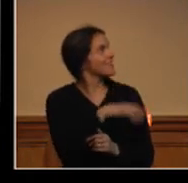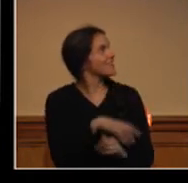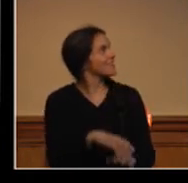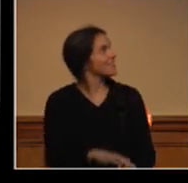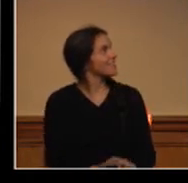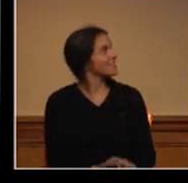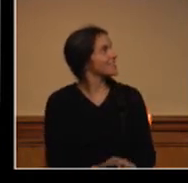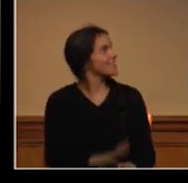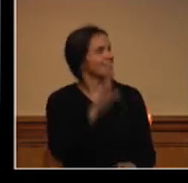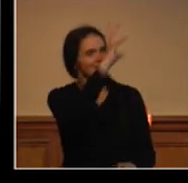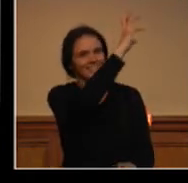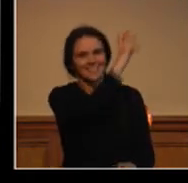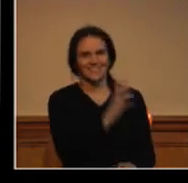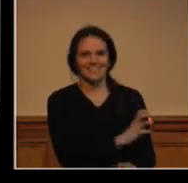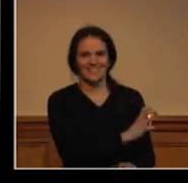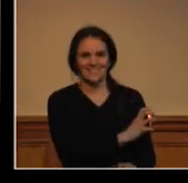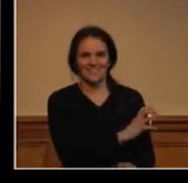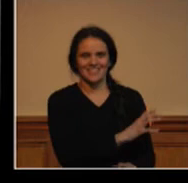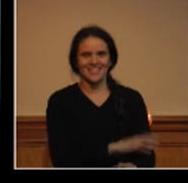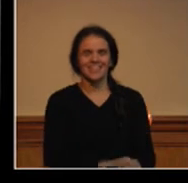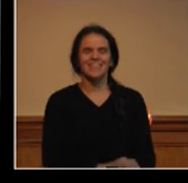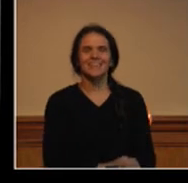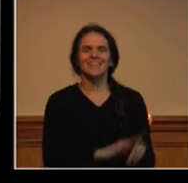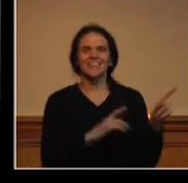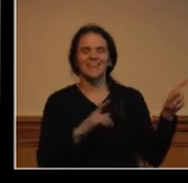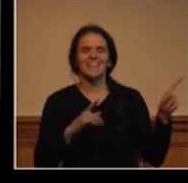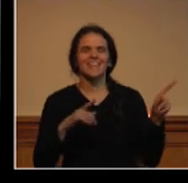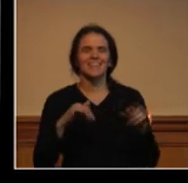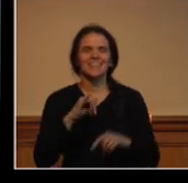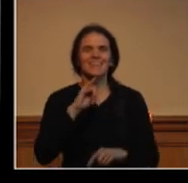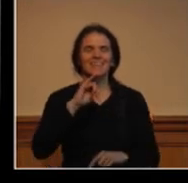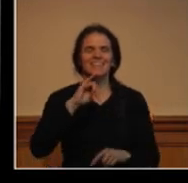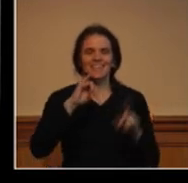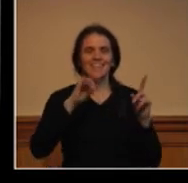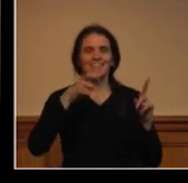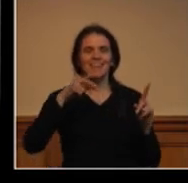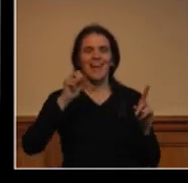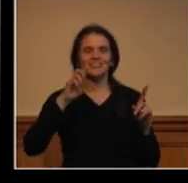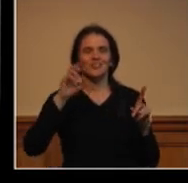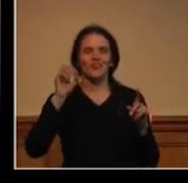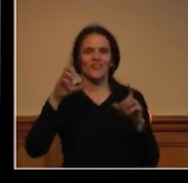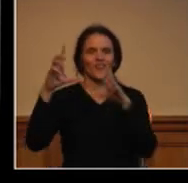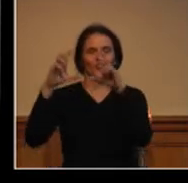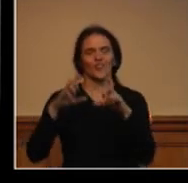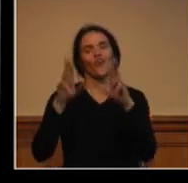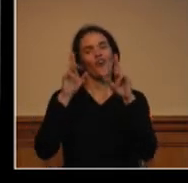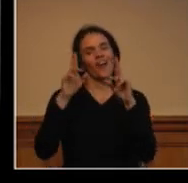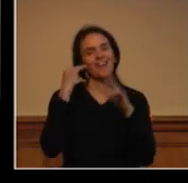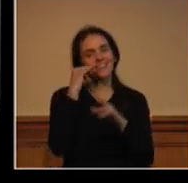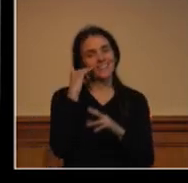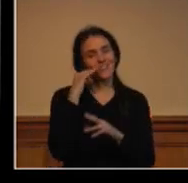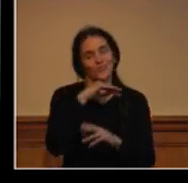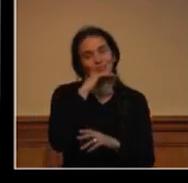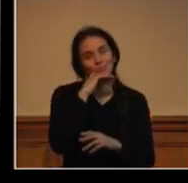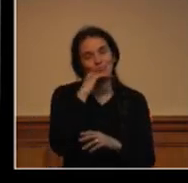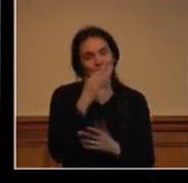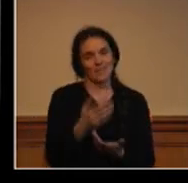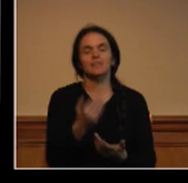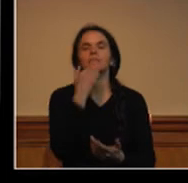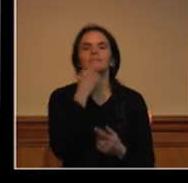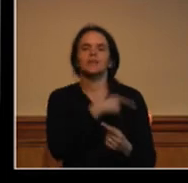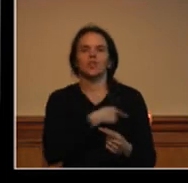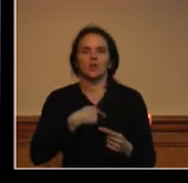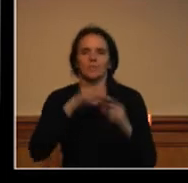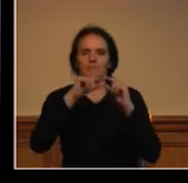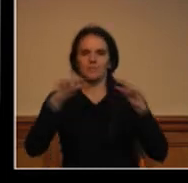como Ignacio me está ayudando a manejar la herramienta, va a poner su foto. Y vamos a ingresar también su nombre. ¿Para